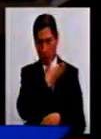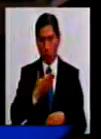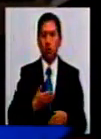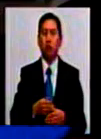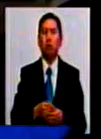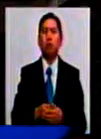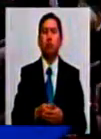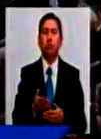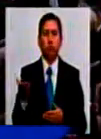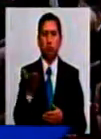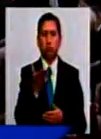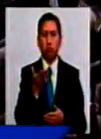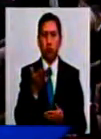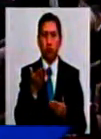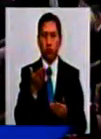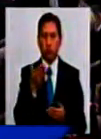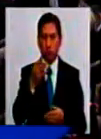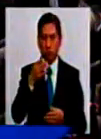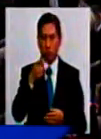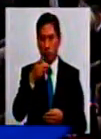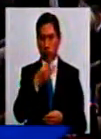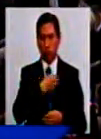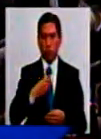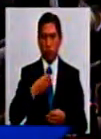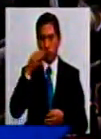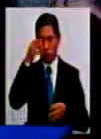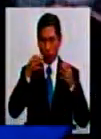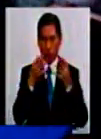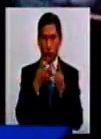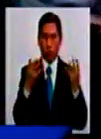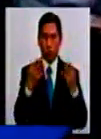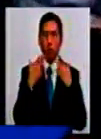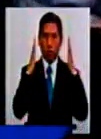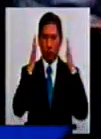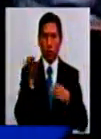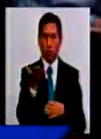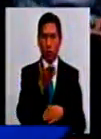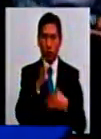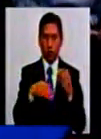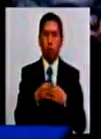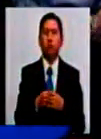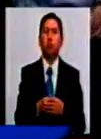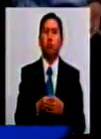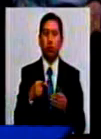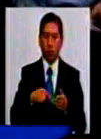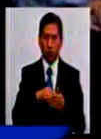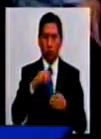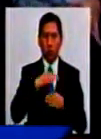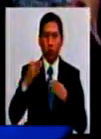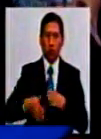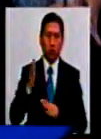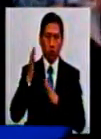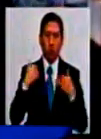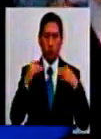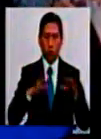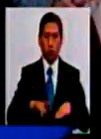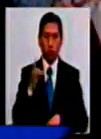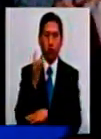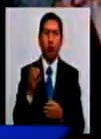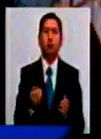presidente, distinguidos miembros de la Corte, gracias por su atención y con esto concluyen los alegatos de